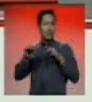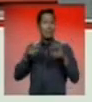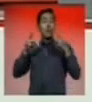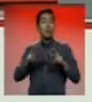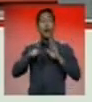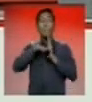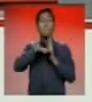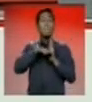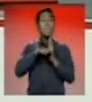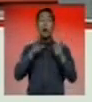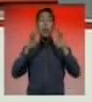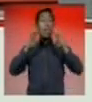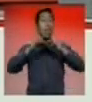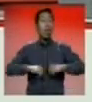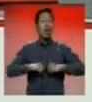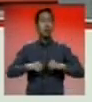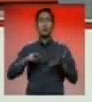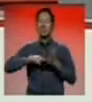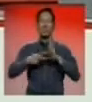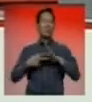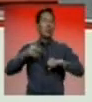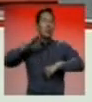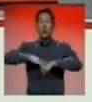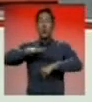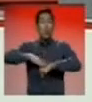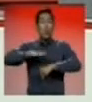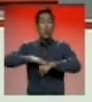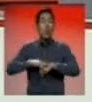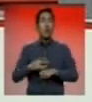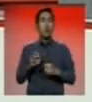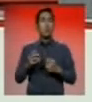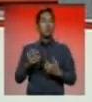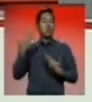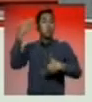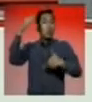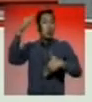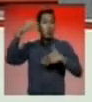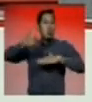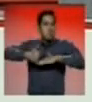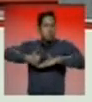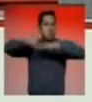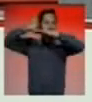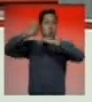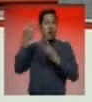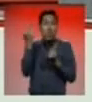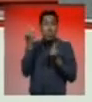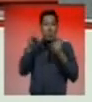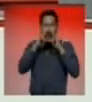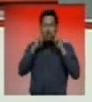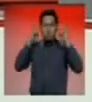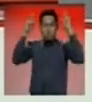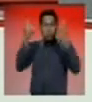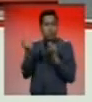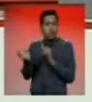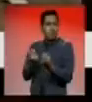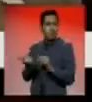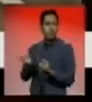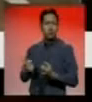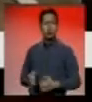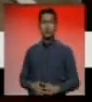feriado bancario fue una consecuencia de la captura del poder político por parte del poder financiero en el ecuador